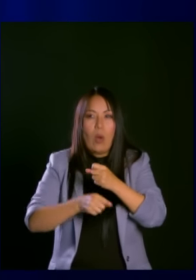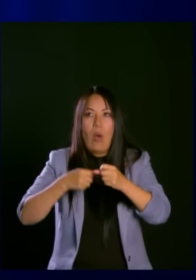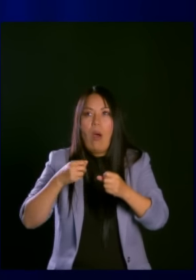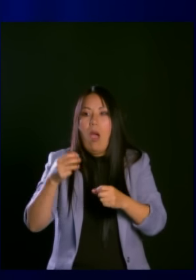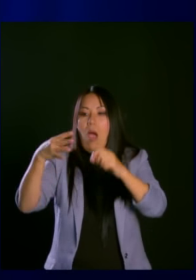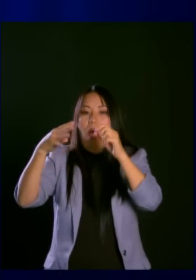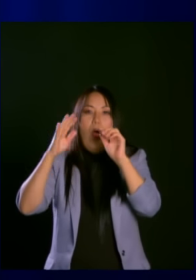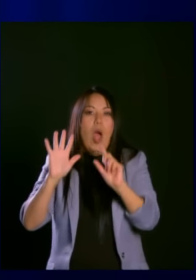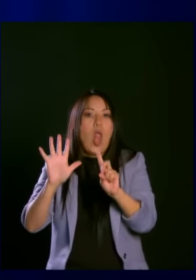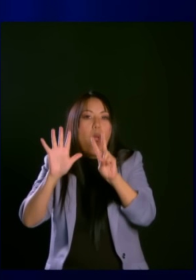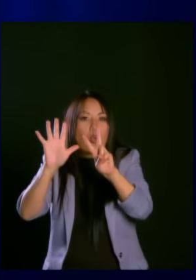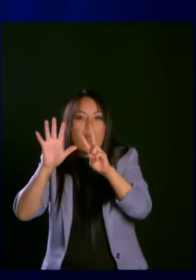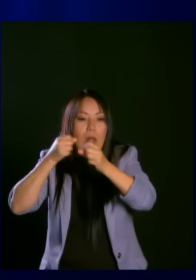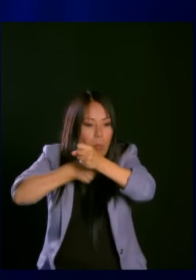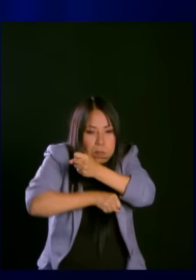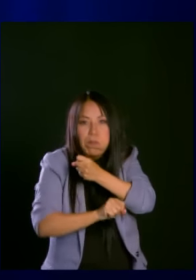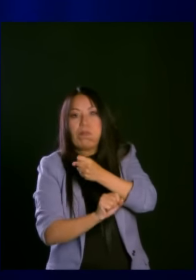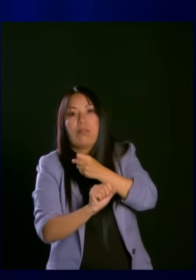Yujú.